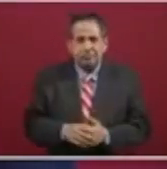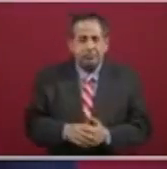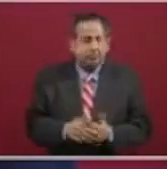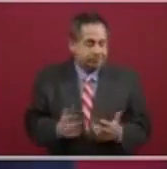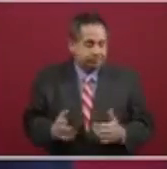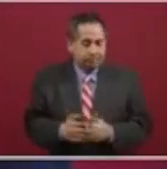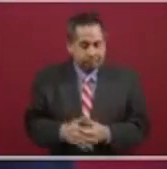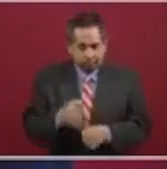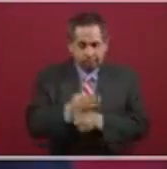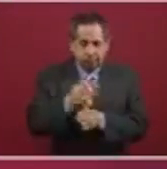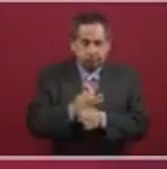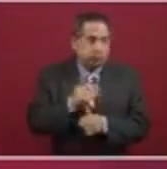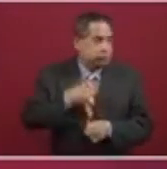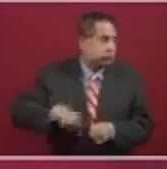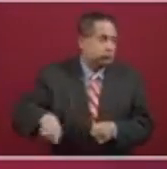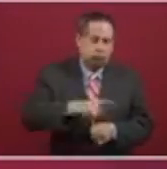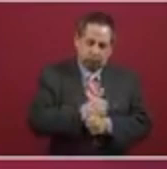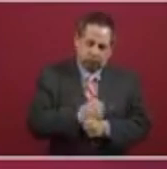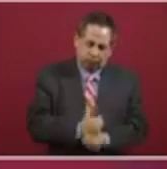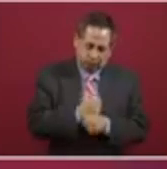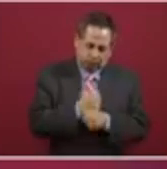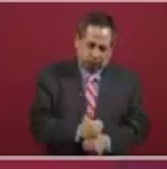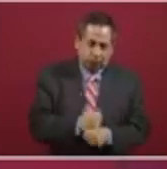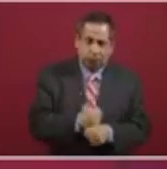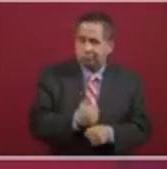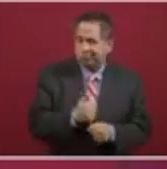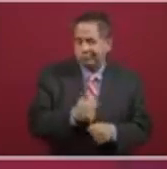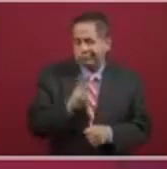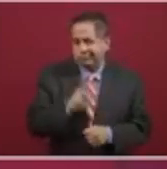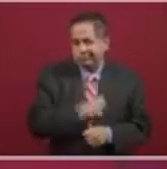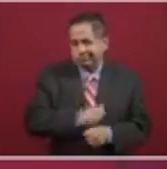Esto que estamos padeciendo, desgraciadamente,